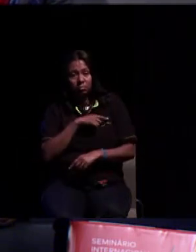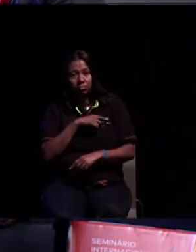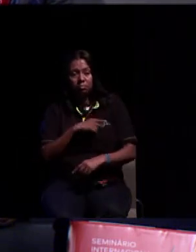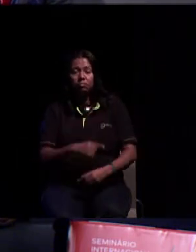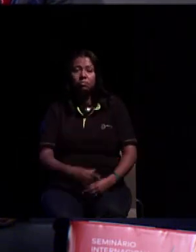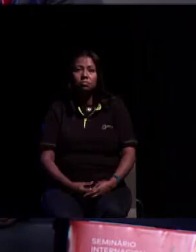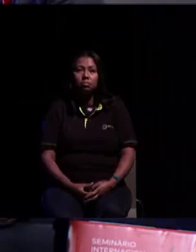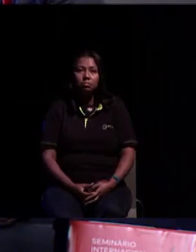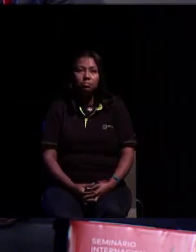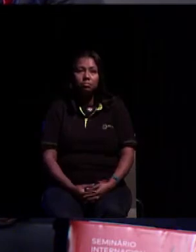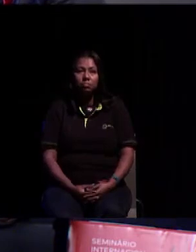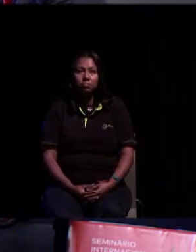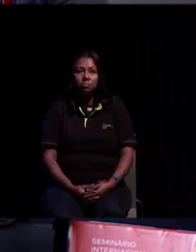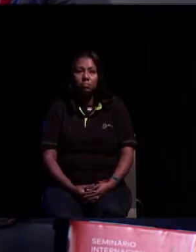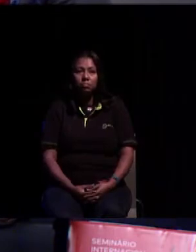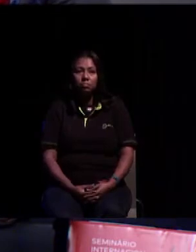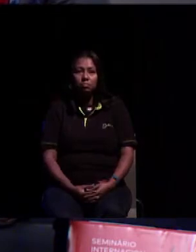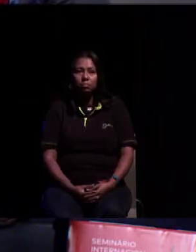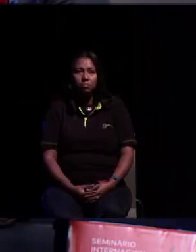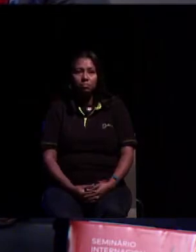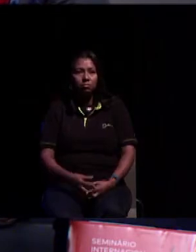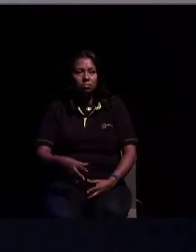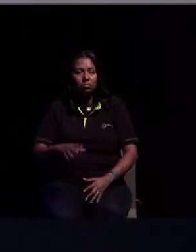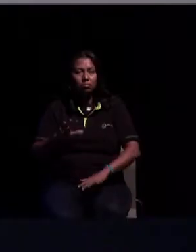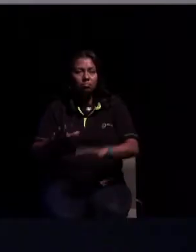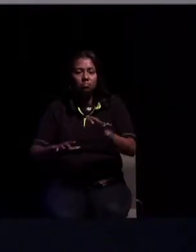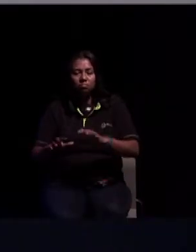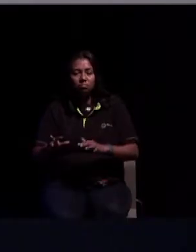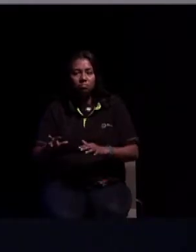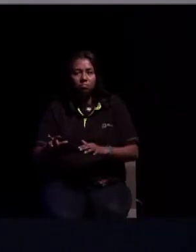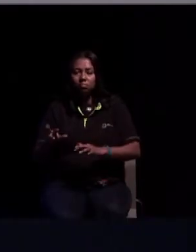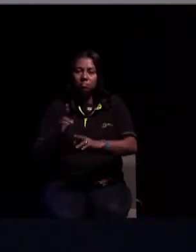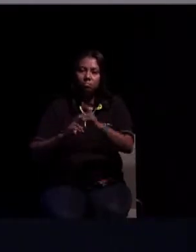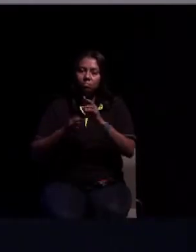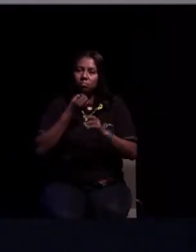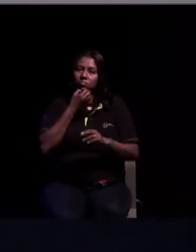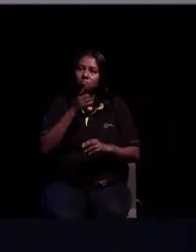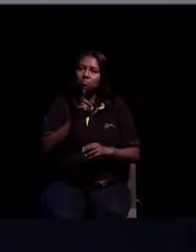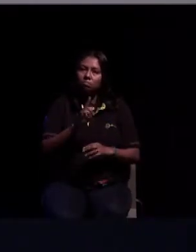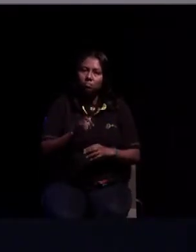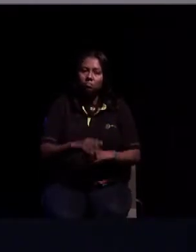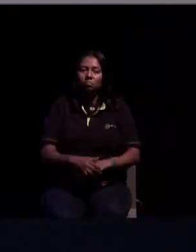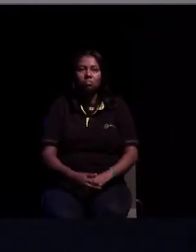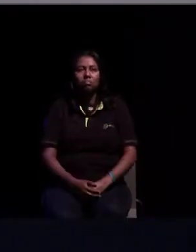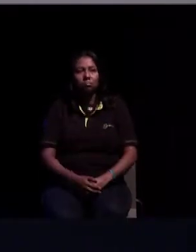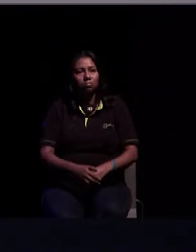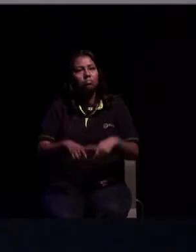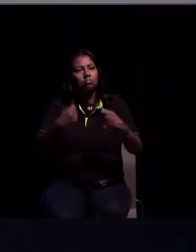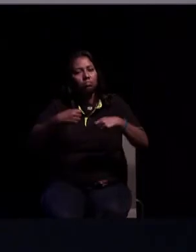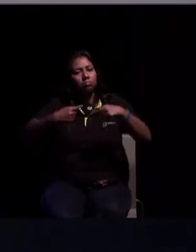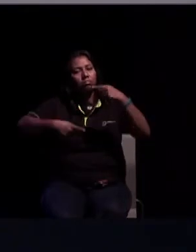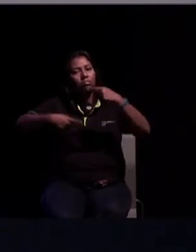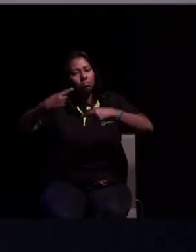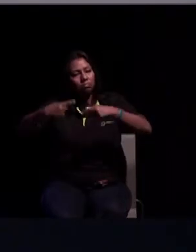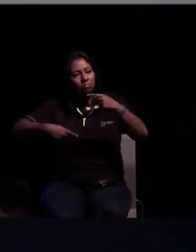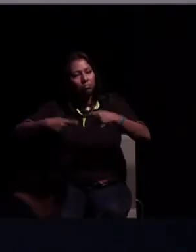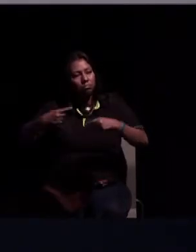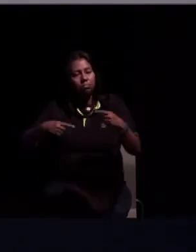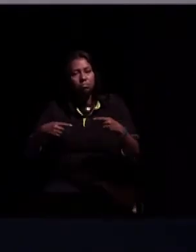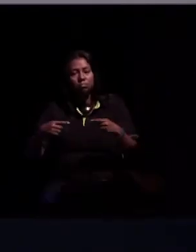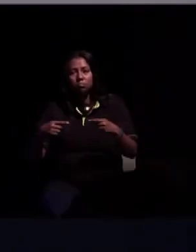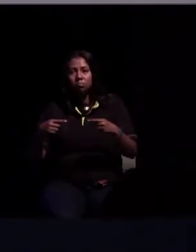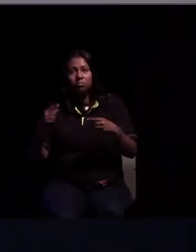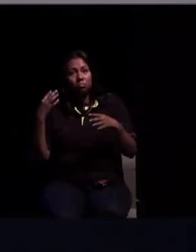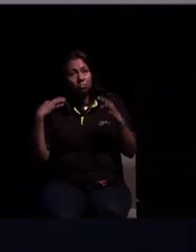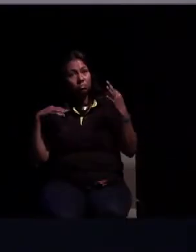están saliendo como nos gustaría que salieran, estamos teniendo que discutir si el turismo es un